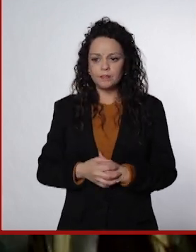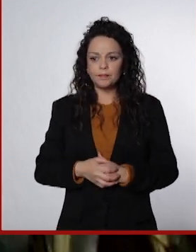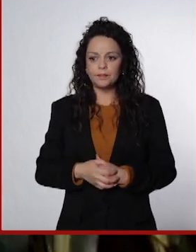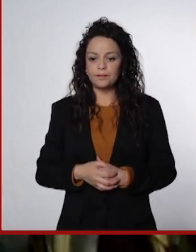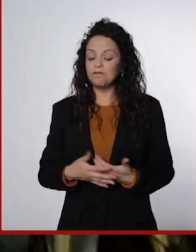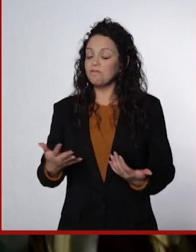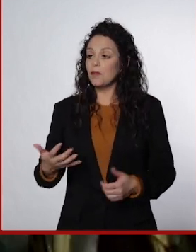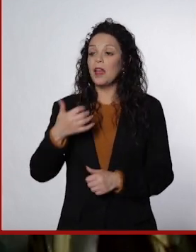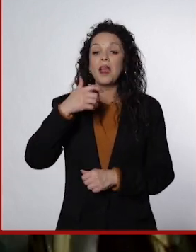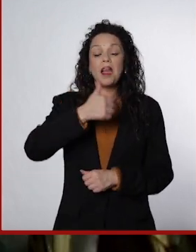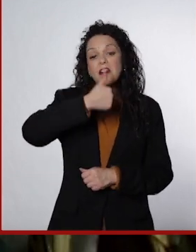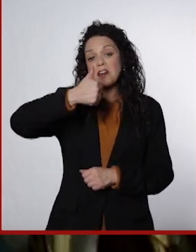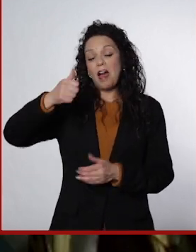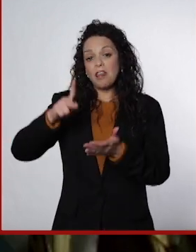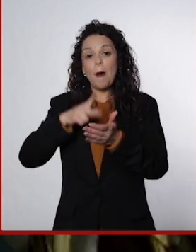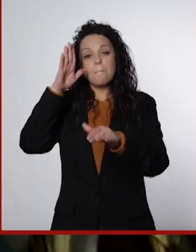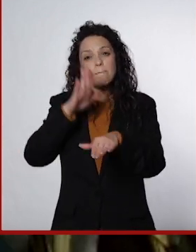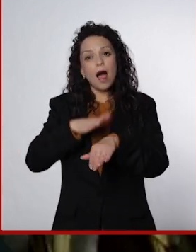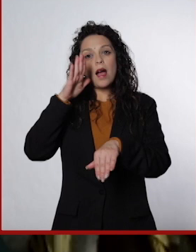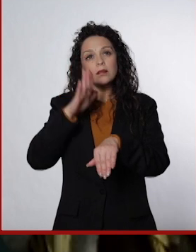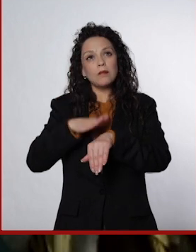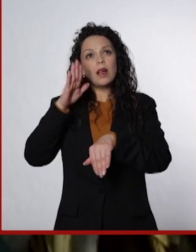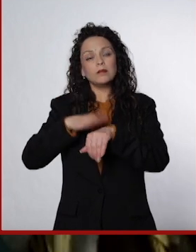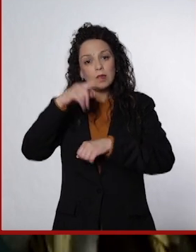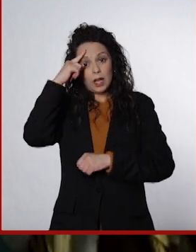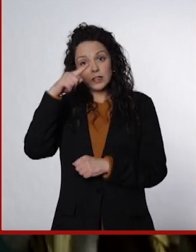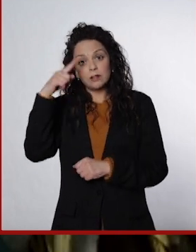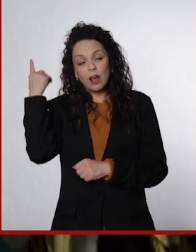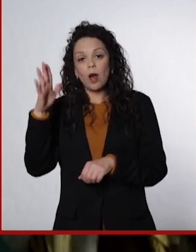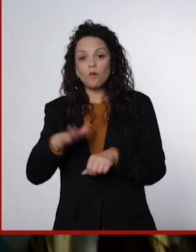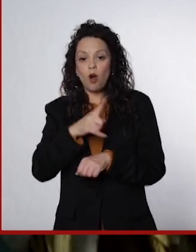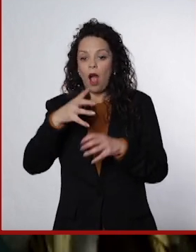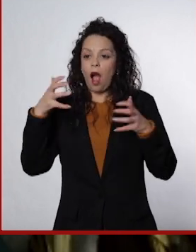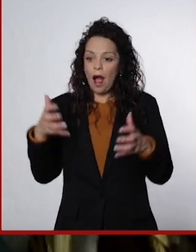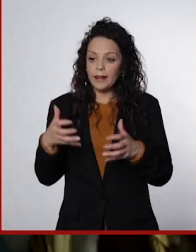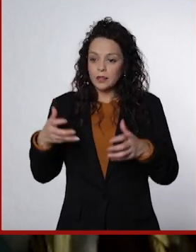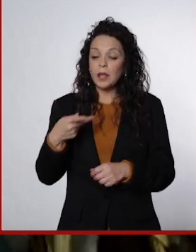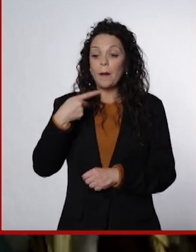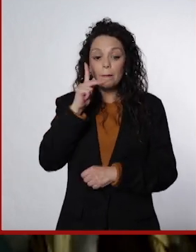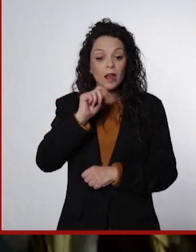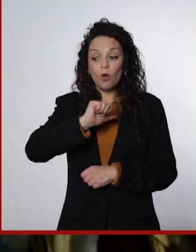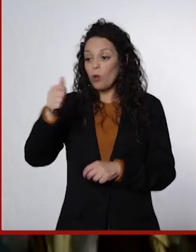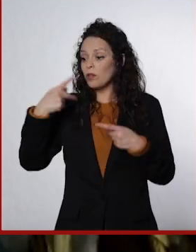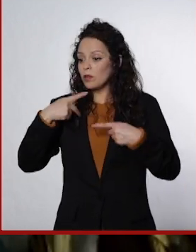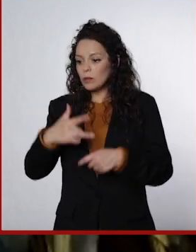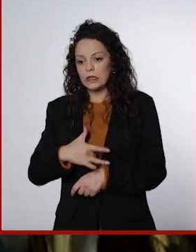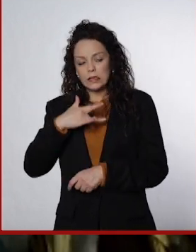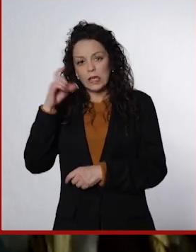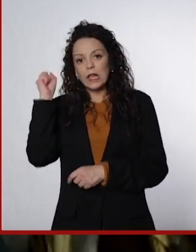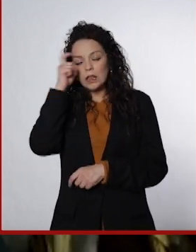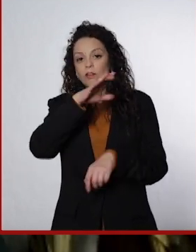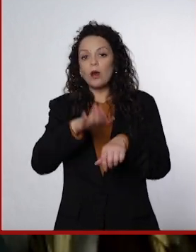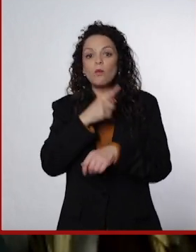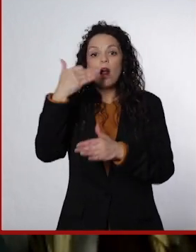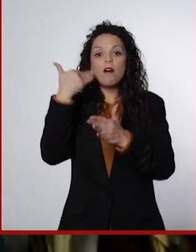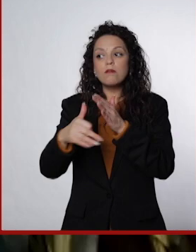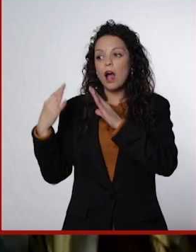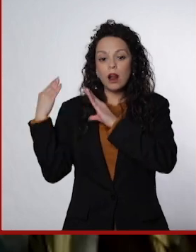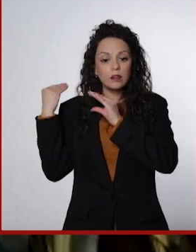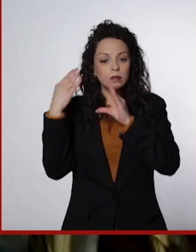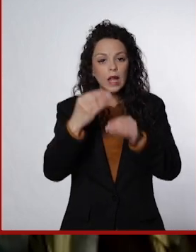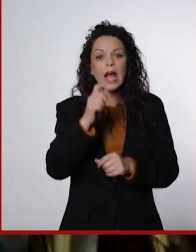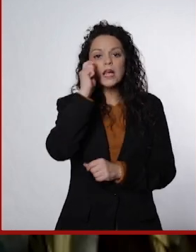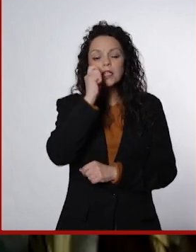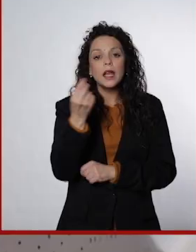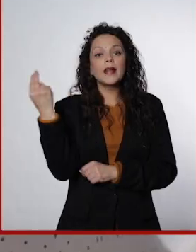sencillo conforme practicas, pero en general sí es difícil porque creo que no se nos enseña, antes que nada, a prestarnos atención